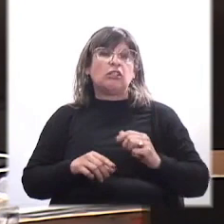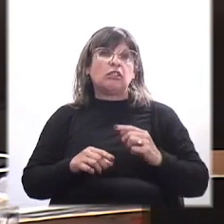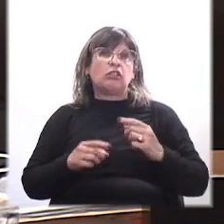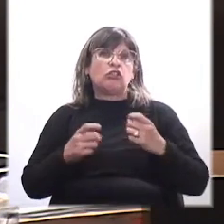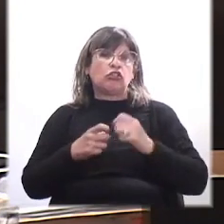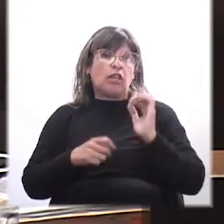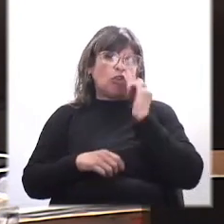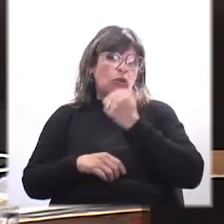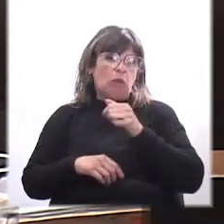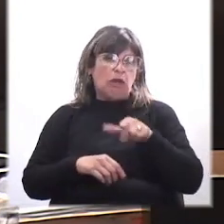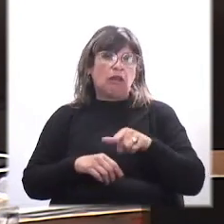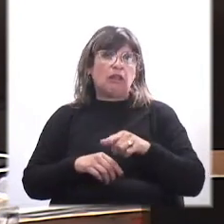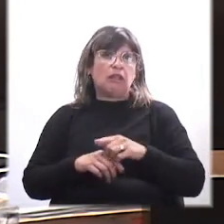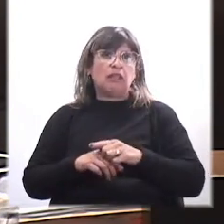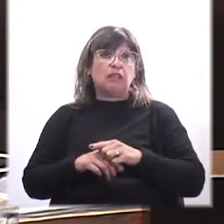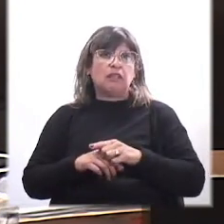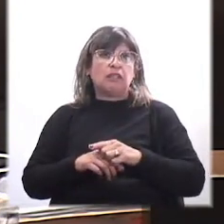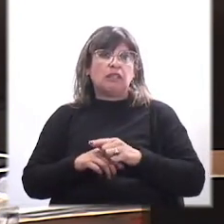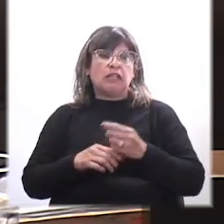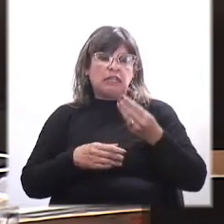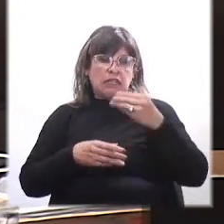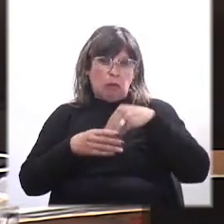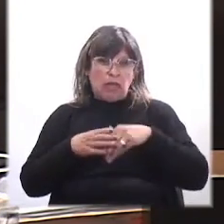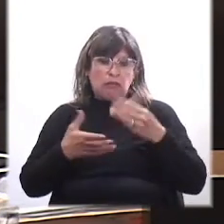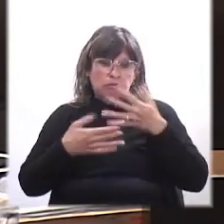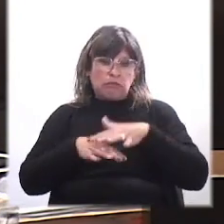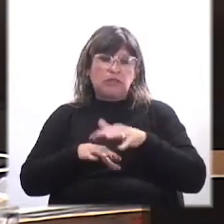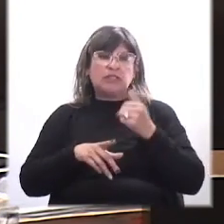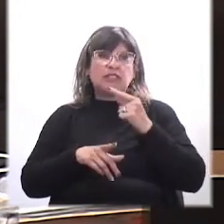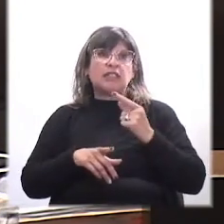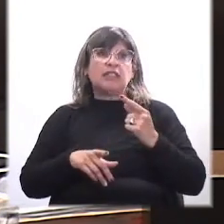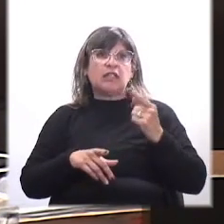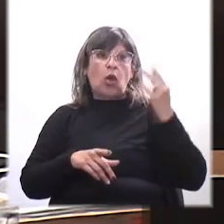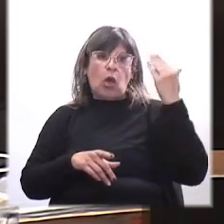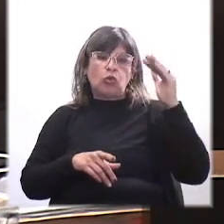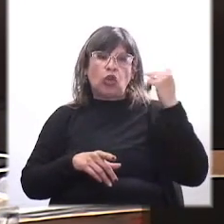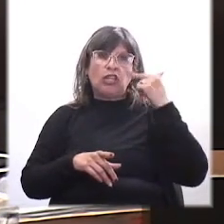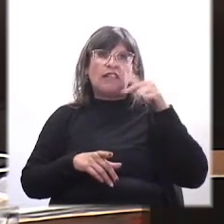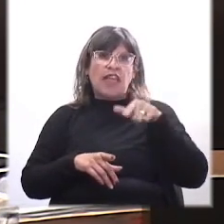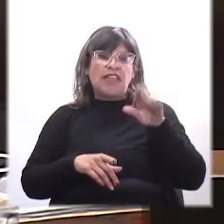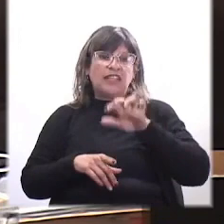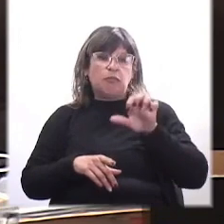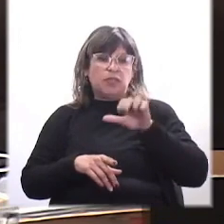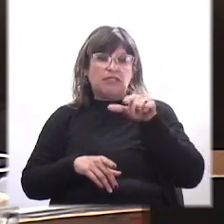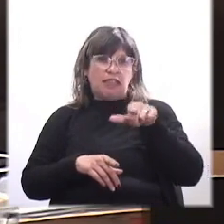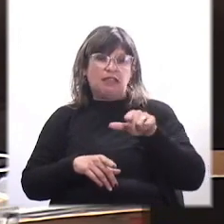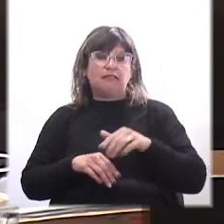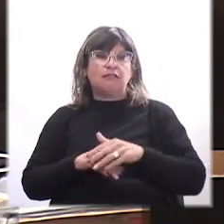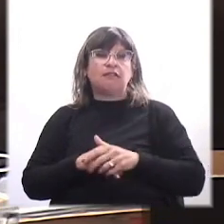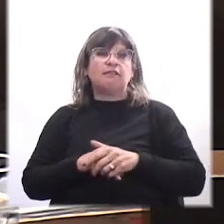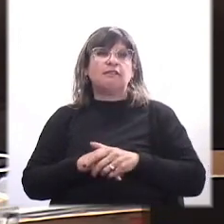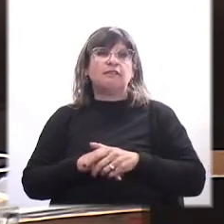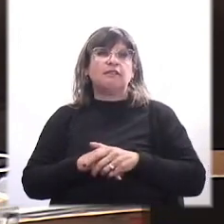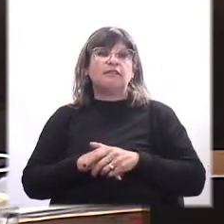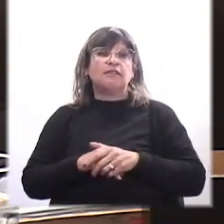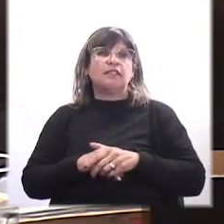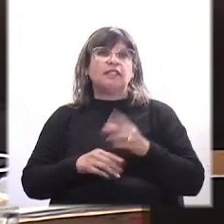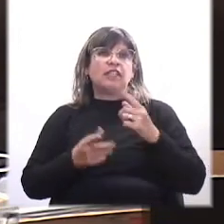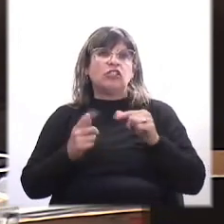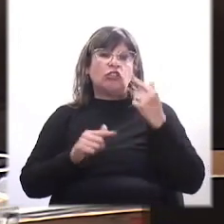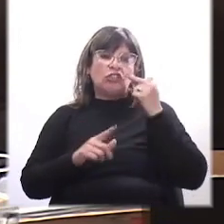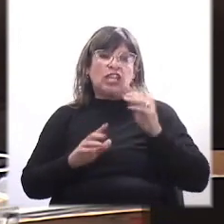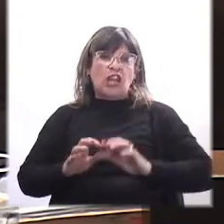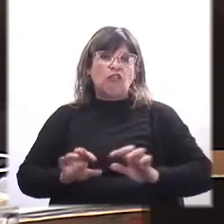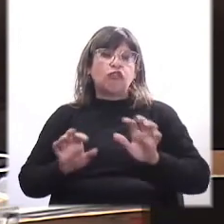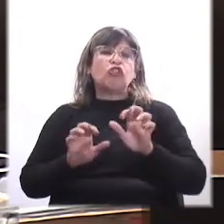Anónima, estaba integrado por jerarcas de esas empresas accionistas. Esto es que eran